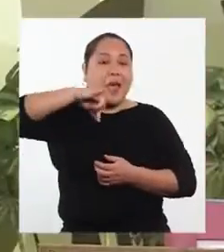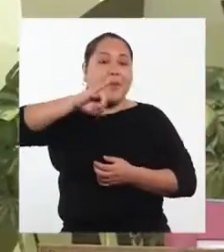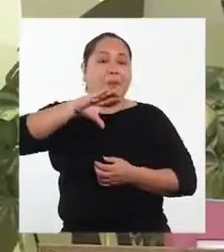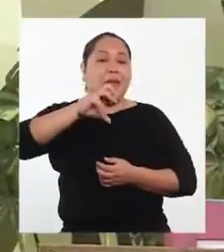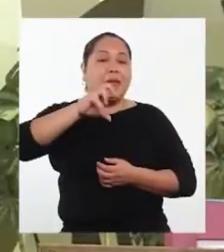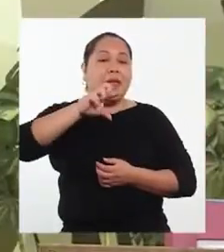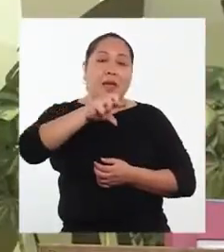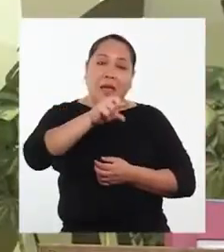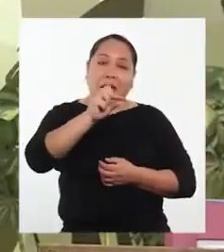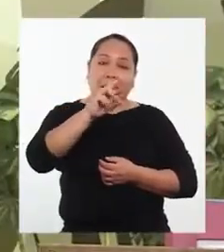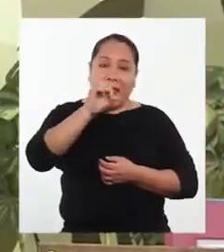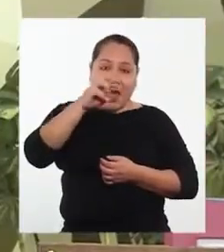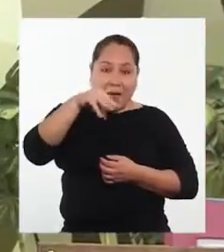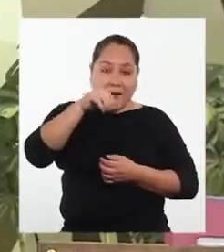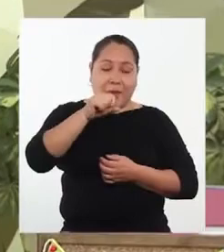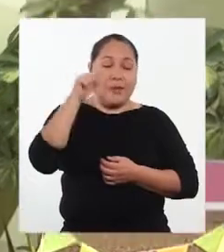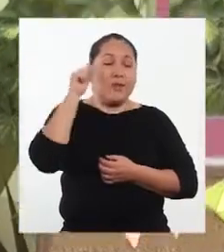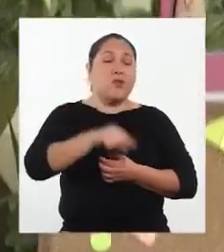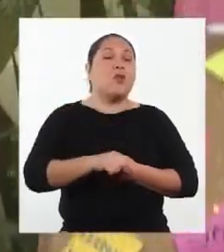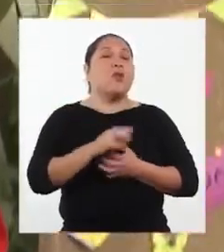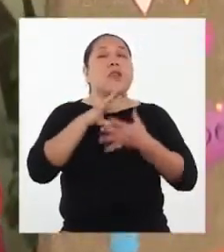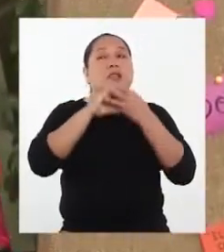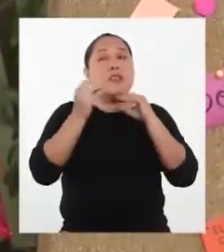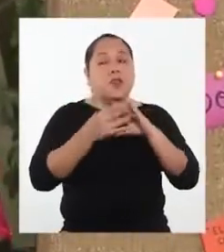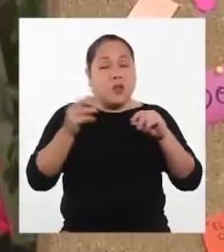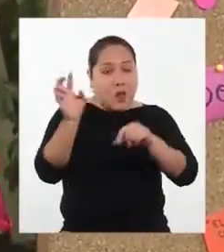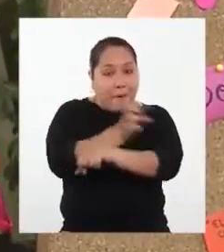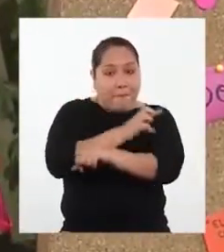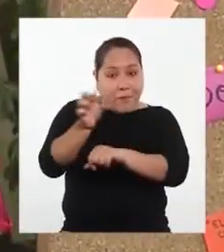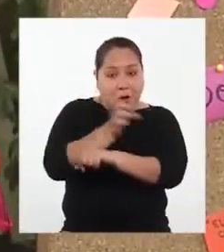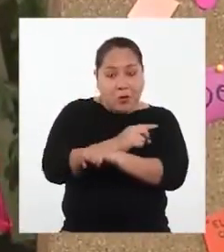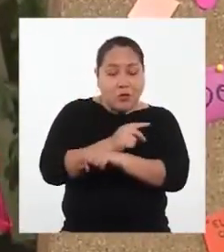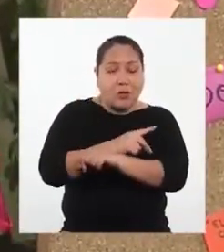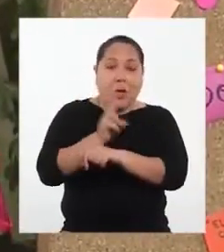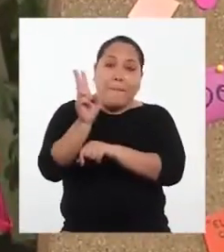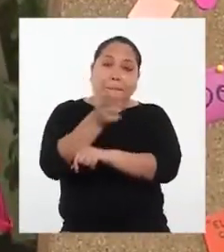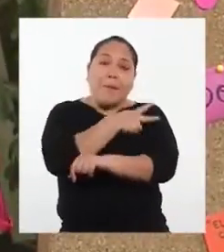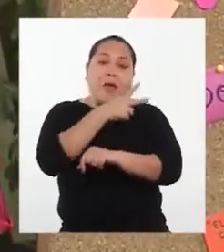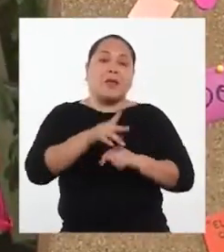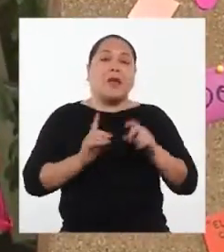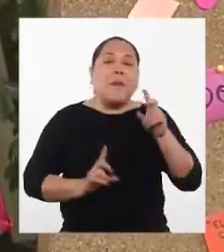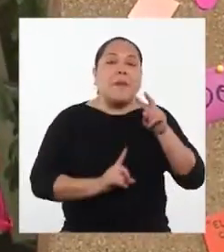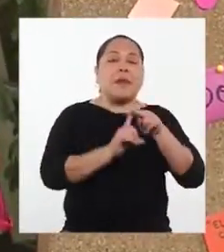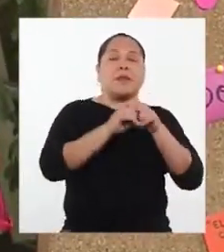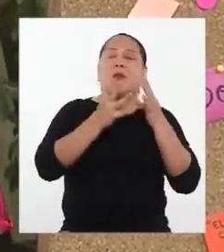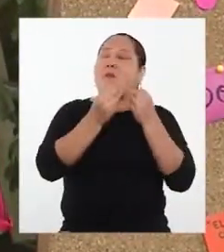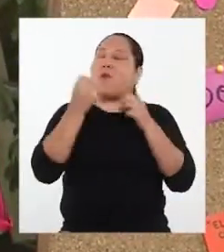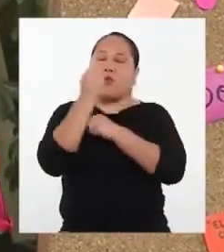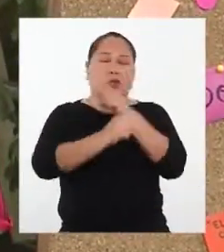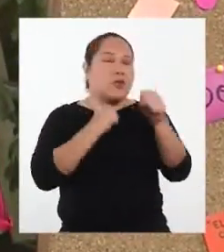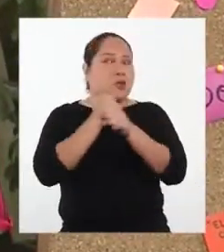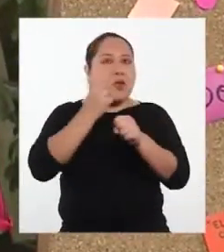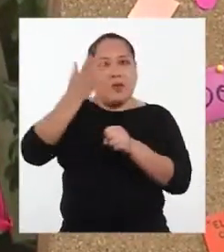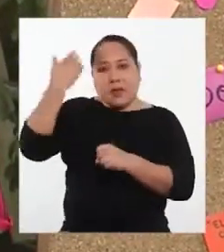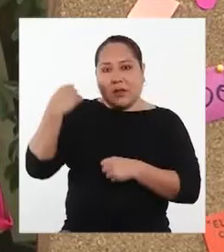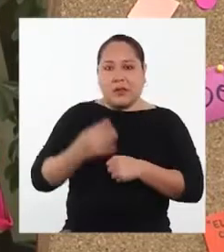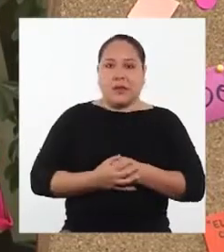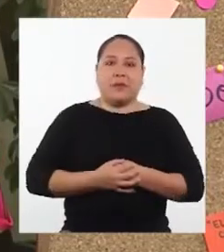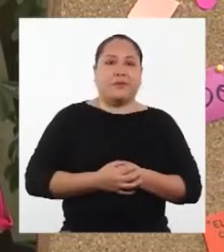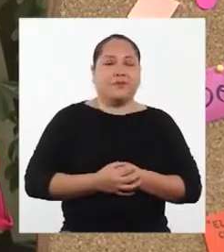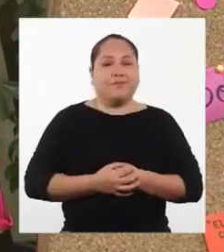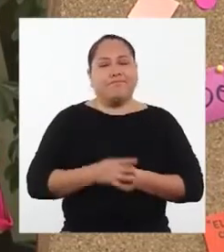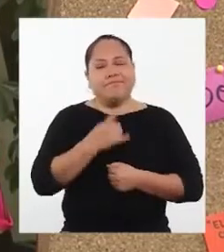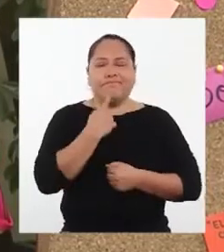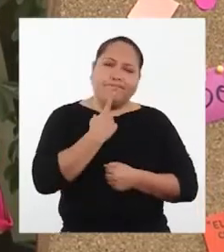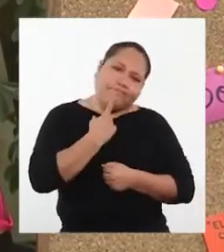Epigramas, Lea. Te cuento. Son composiciones en prosa y verso que surgieron hace muchísimos siglos atrás.